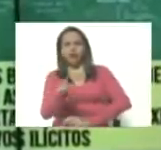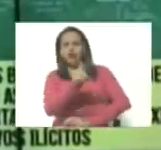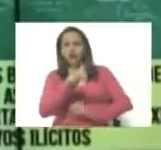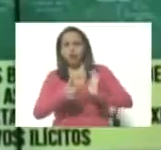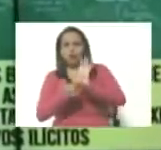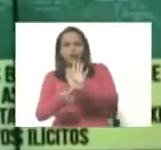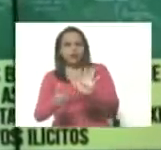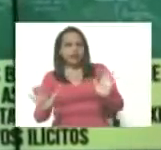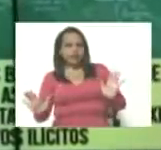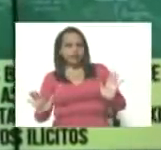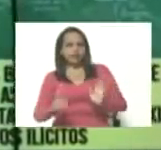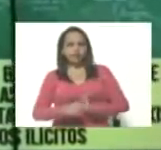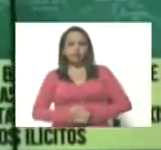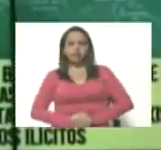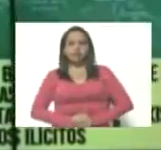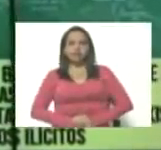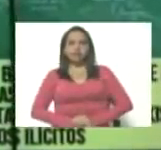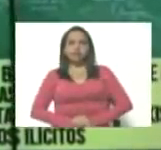publican.